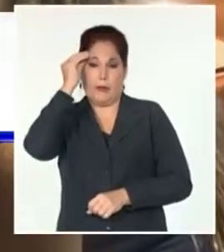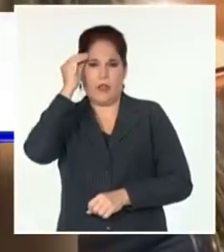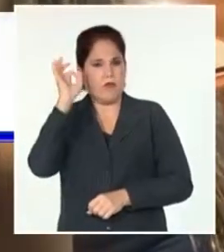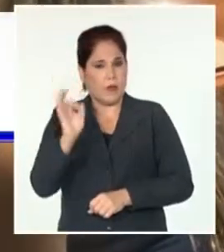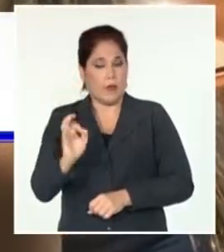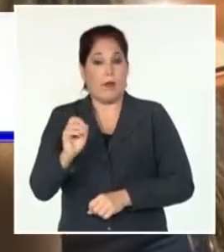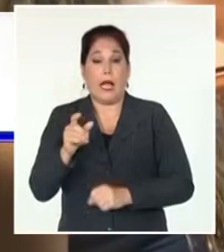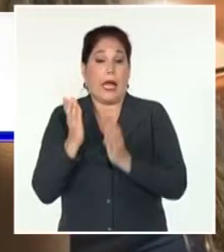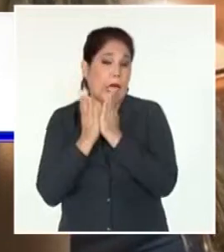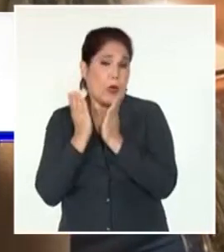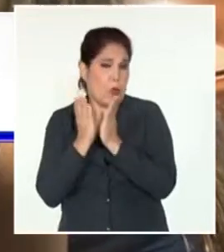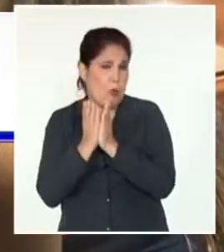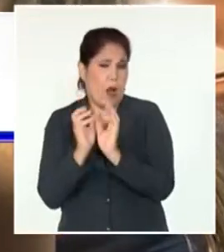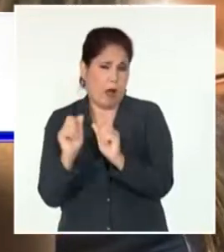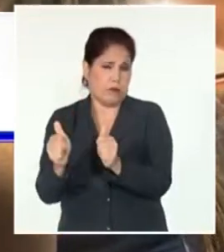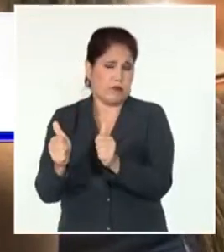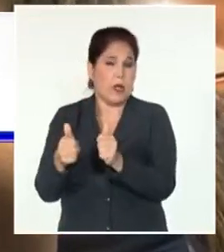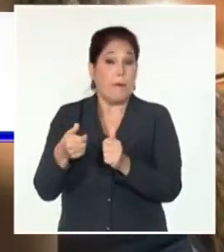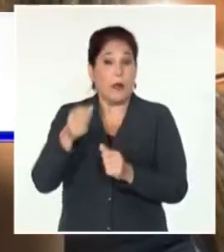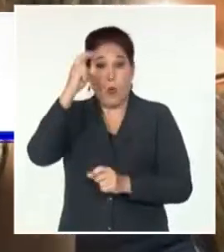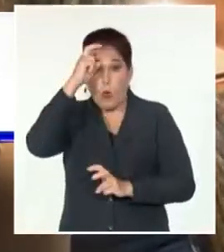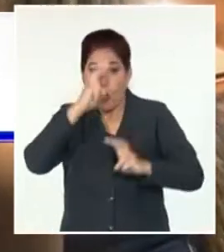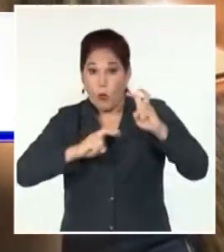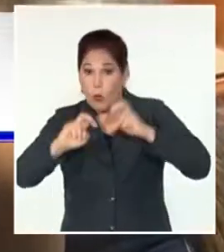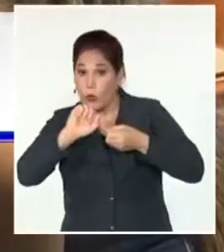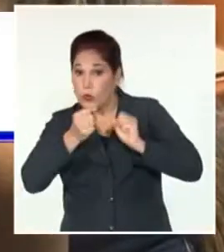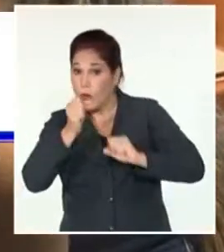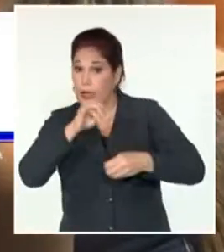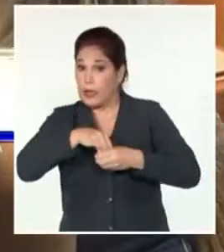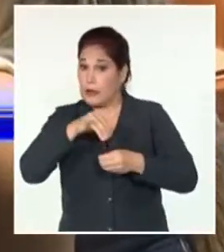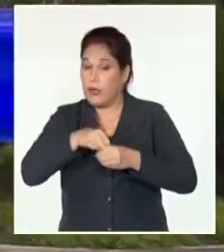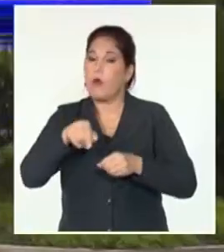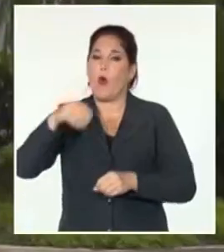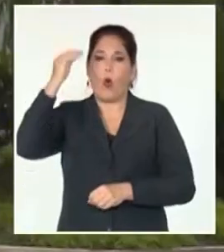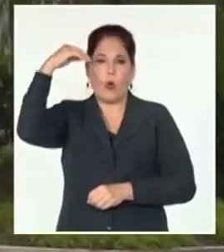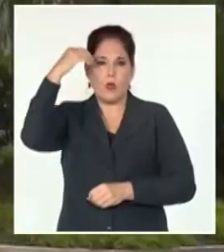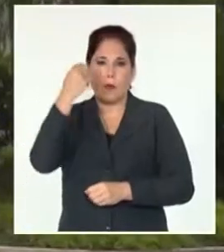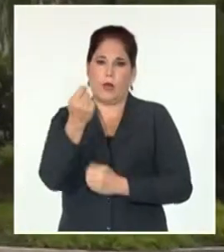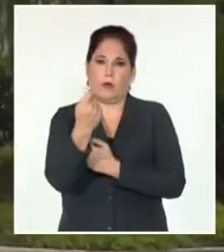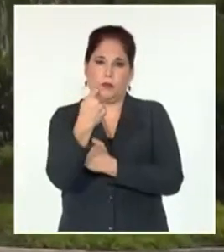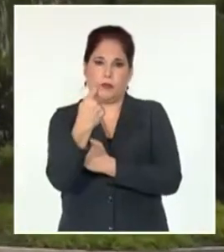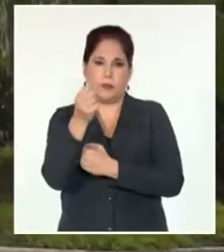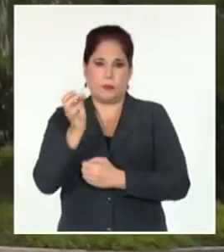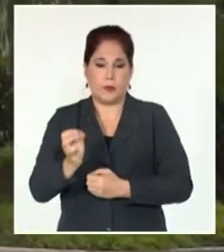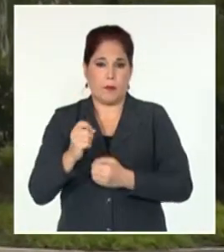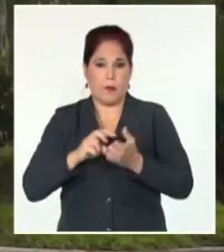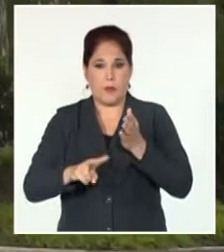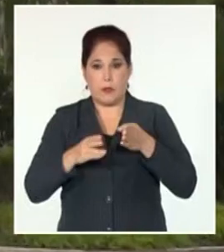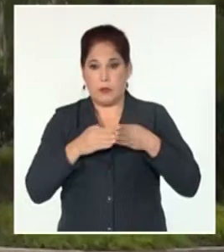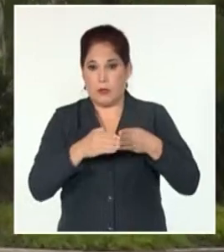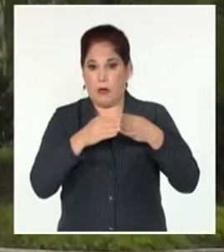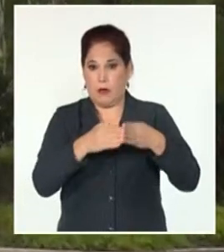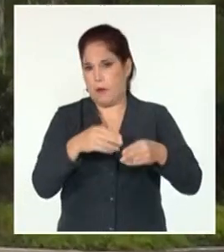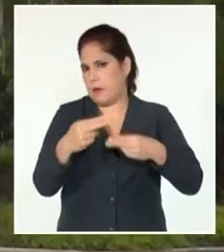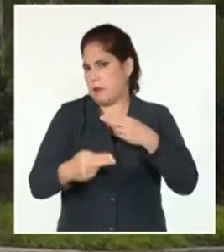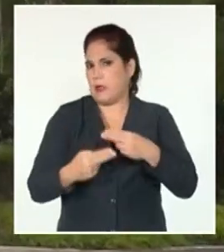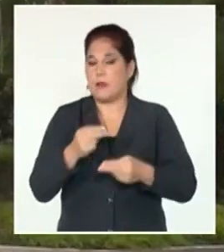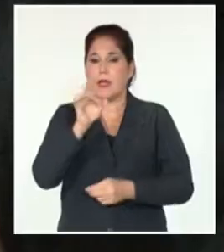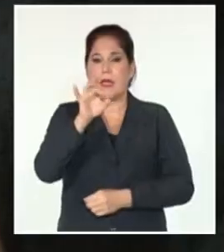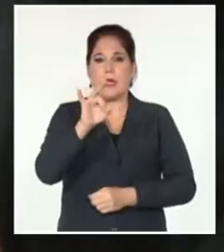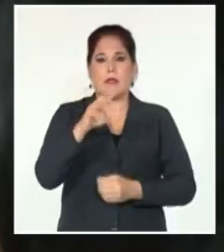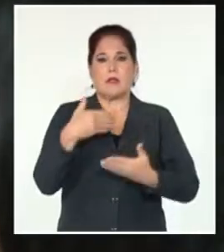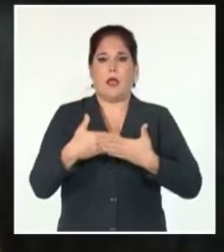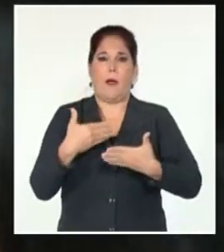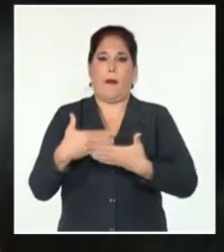en el control interno uno aprende, adquiero mucho conocimiento. En Granma se realiza en 15